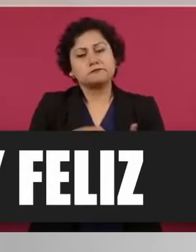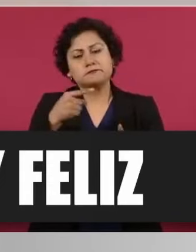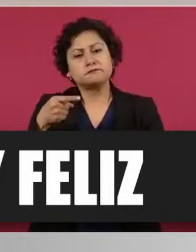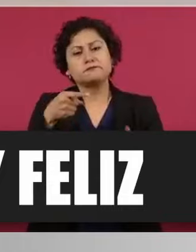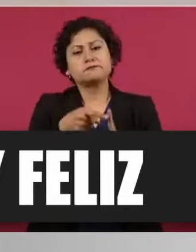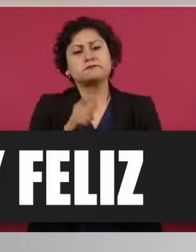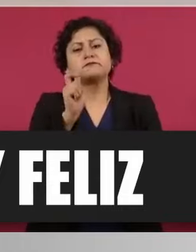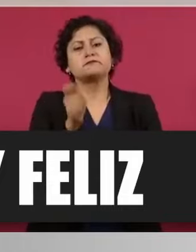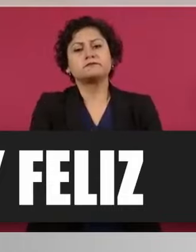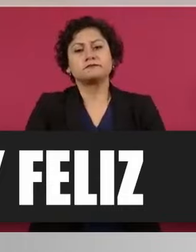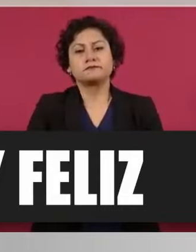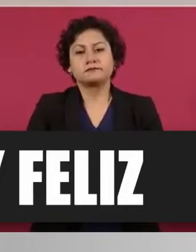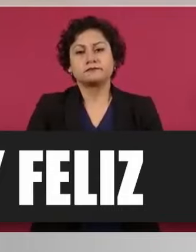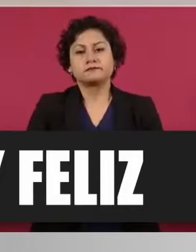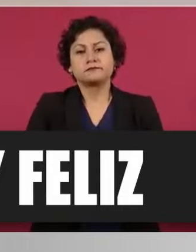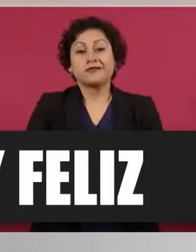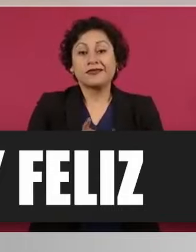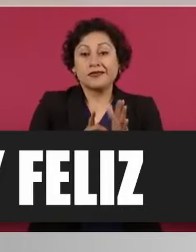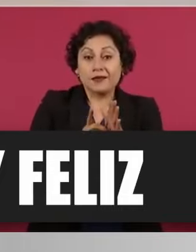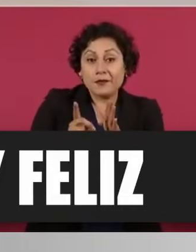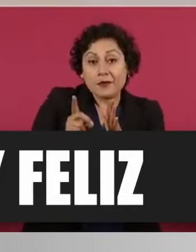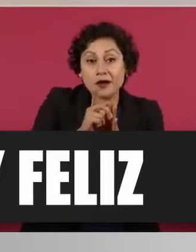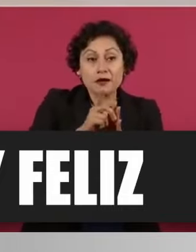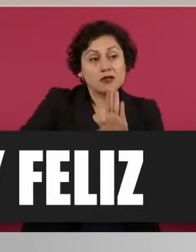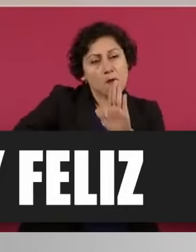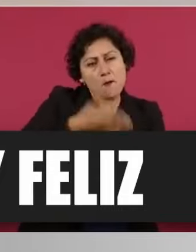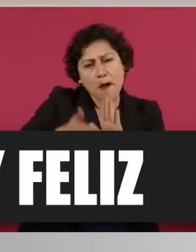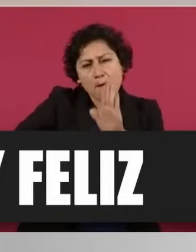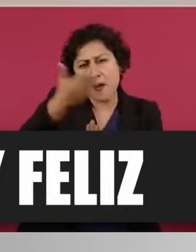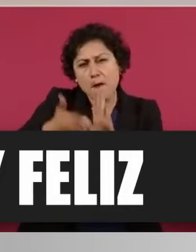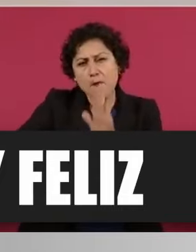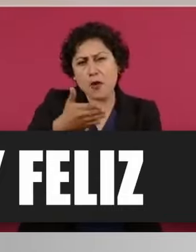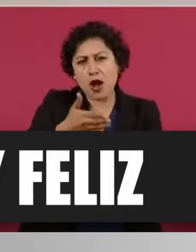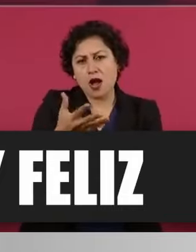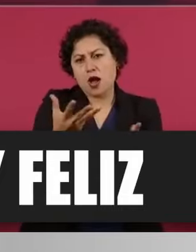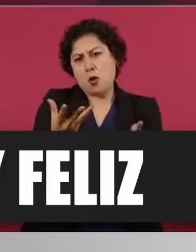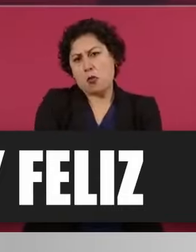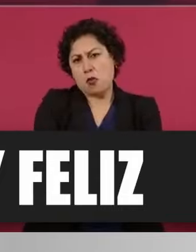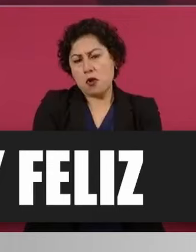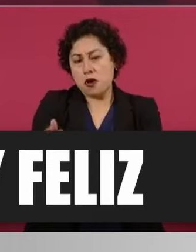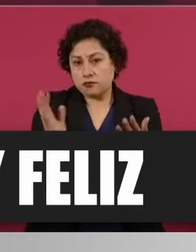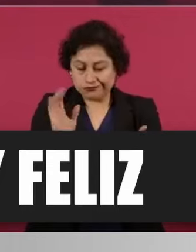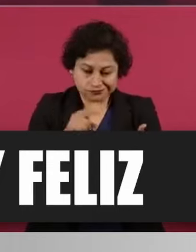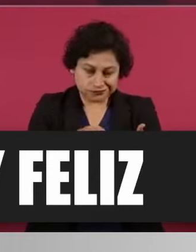miles de departamentos, no de la manera que se hizo